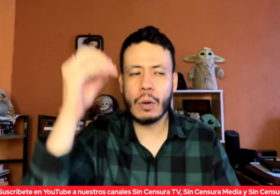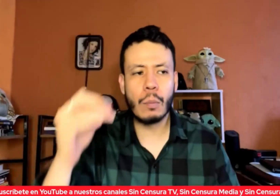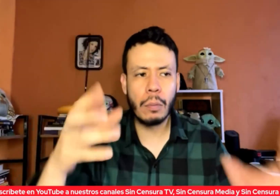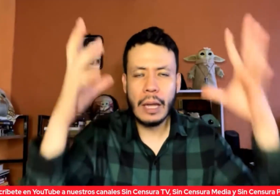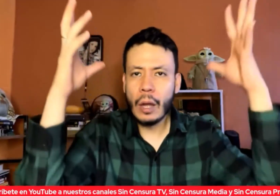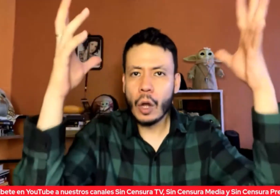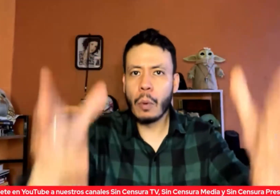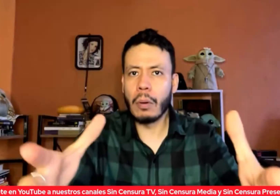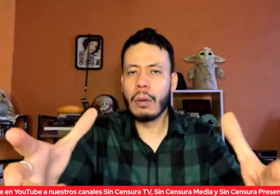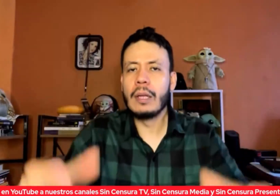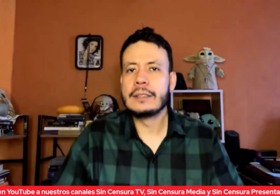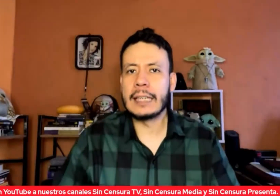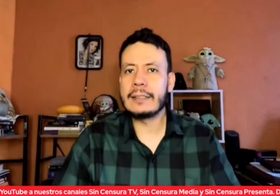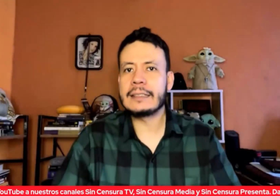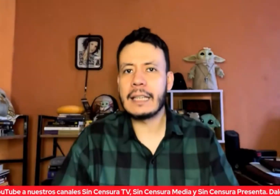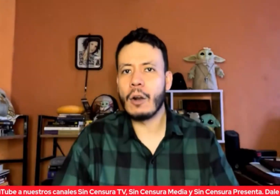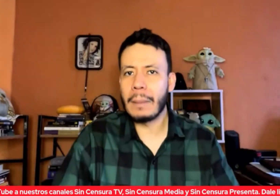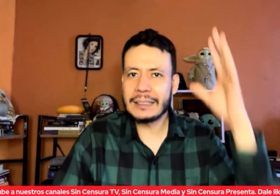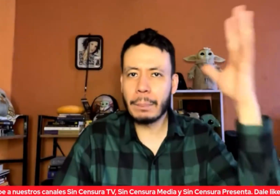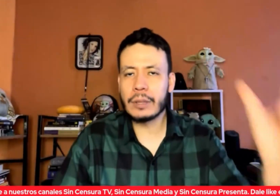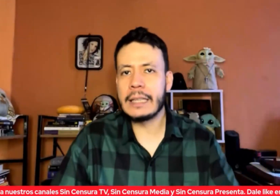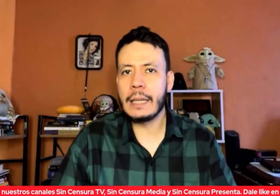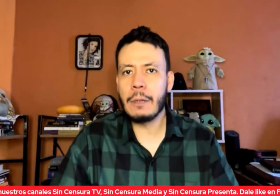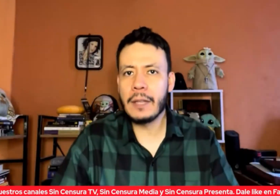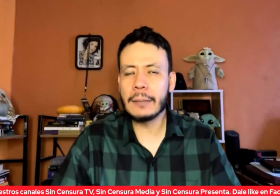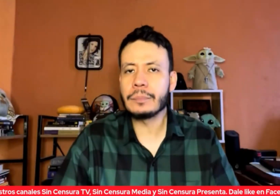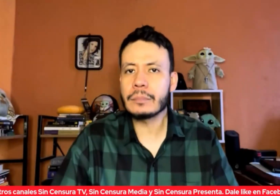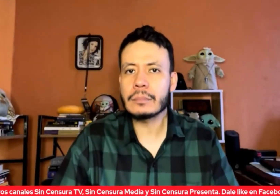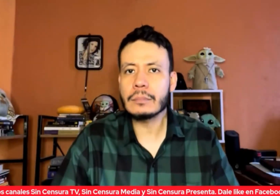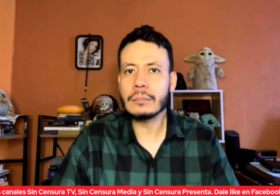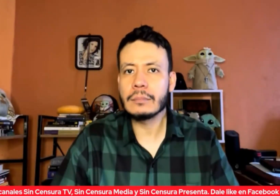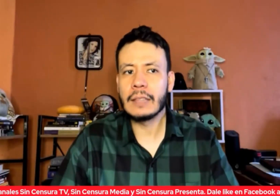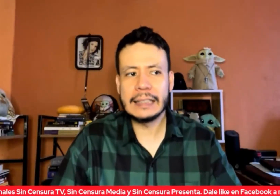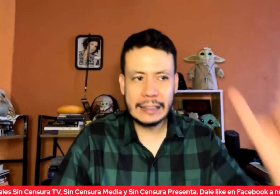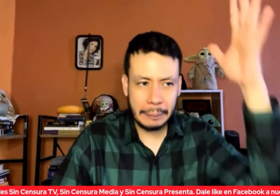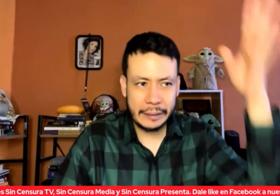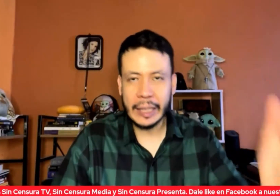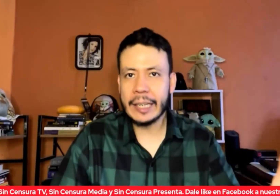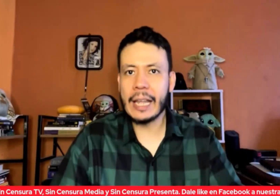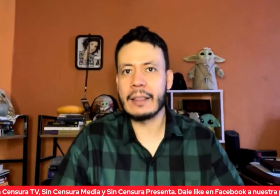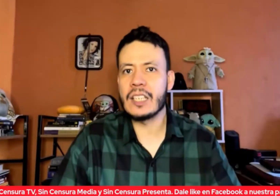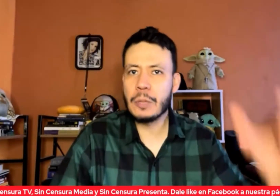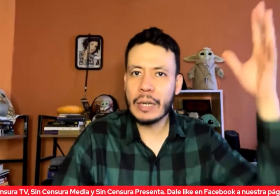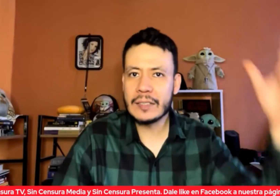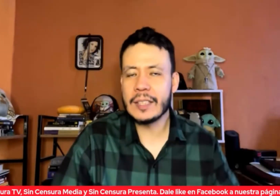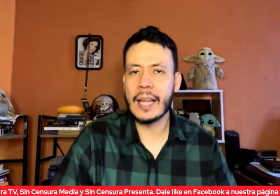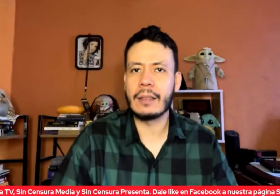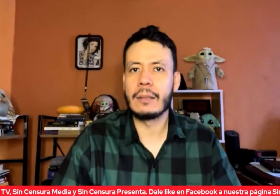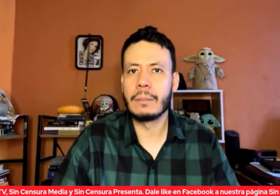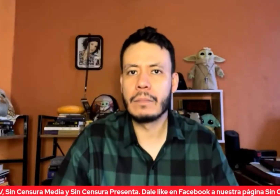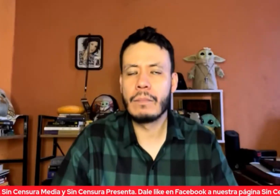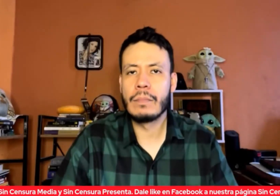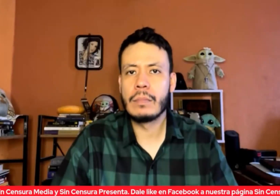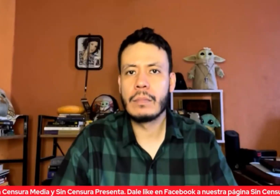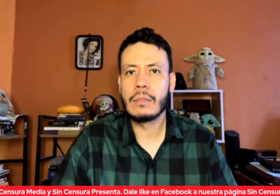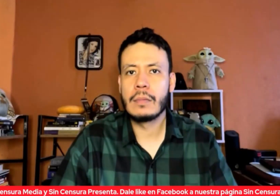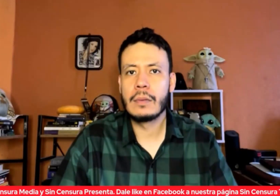que tengo como certeza de lo más importante en mi vida, es mi integridad, es mi honestidad.